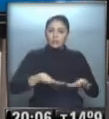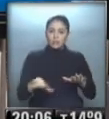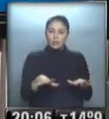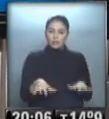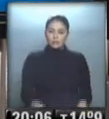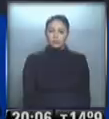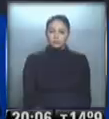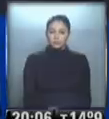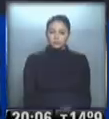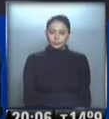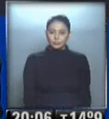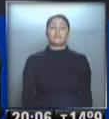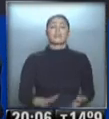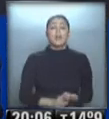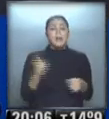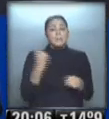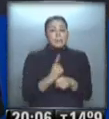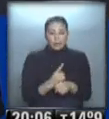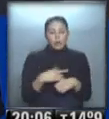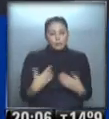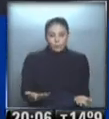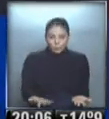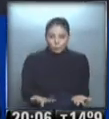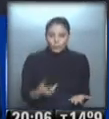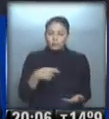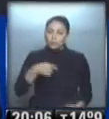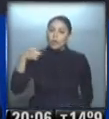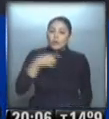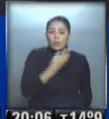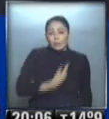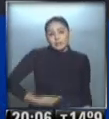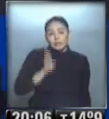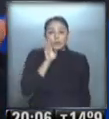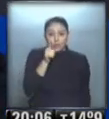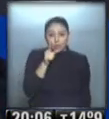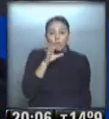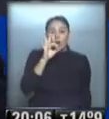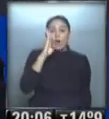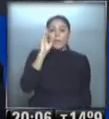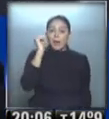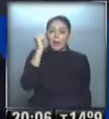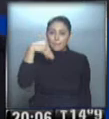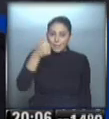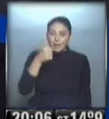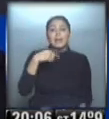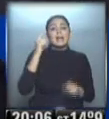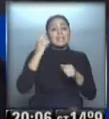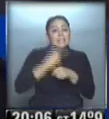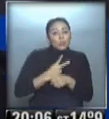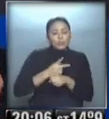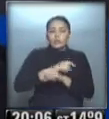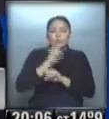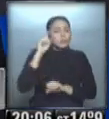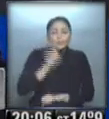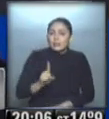situación. En primer lugar, por supuesto, es un golpe para el presidente Barack Obama. En segundo lugar, hay que decir que es increíble